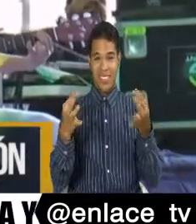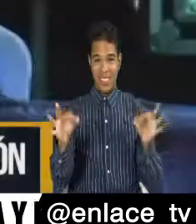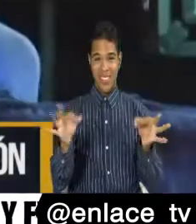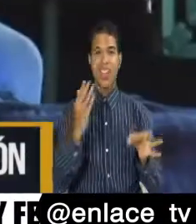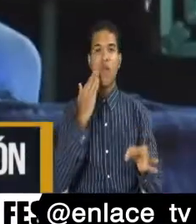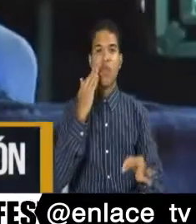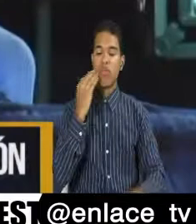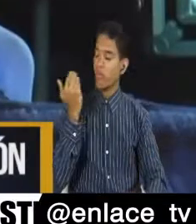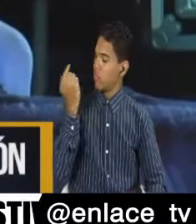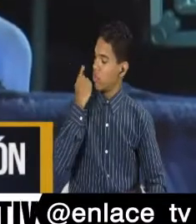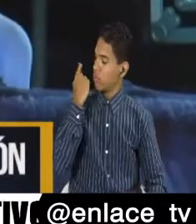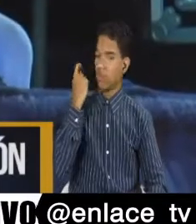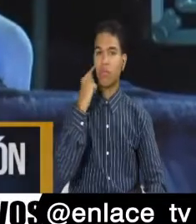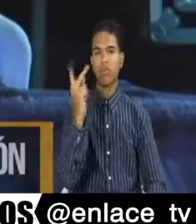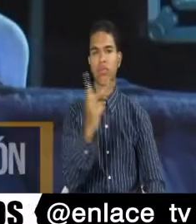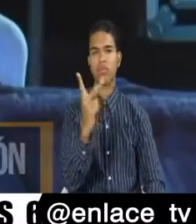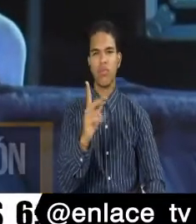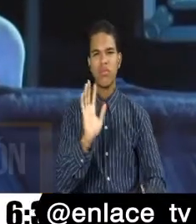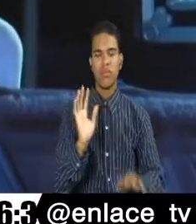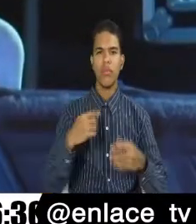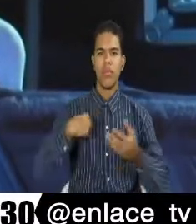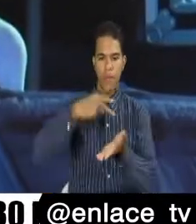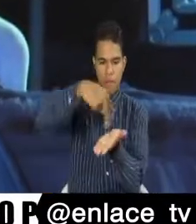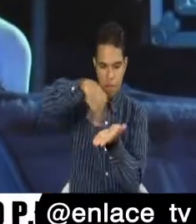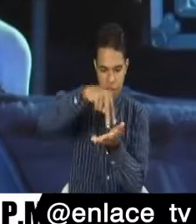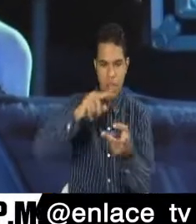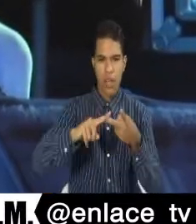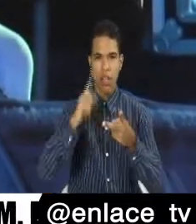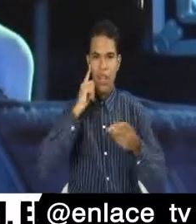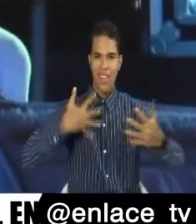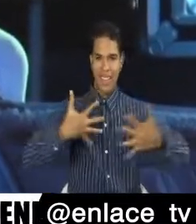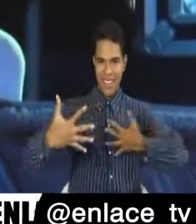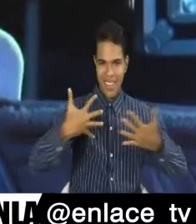en modalidades como danza, teatro, música y literatura.